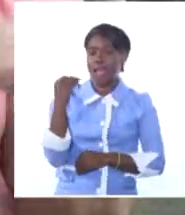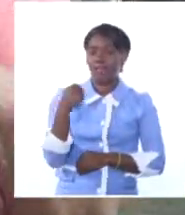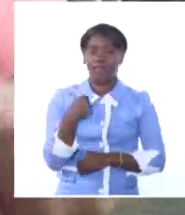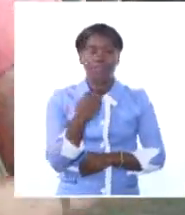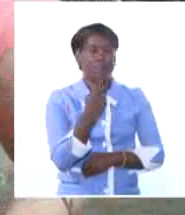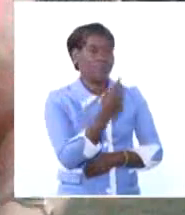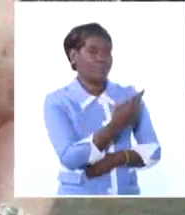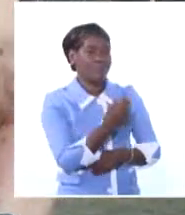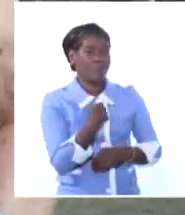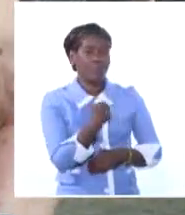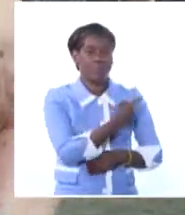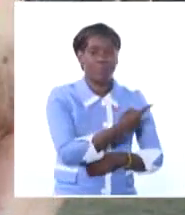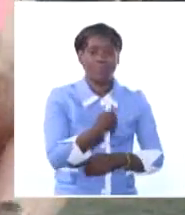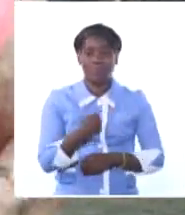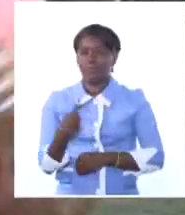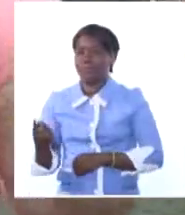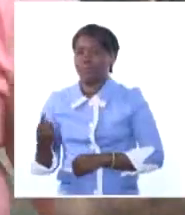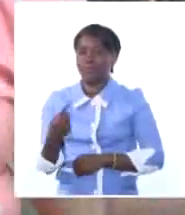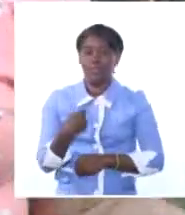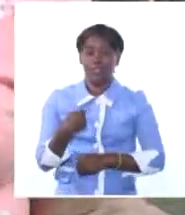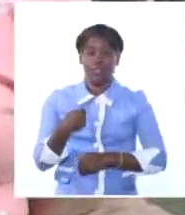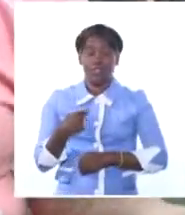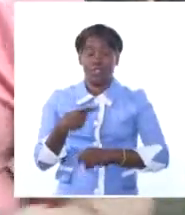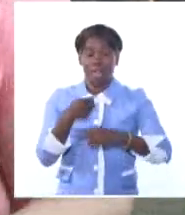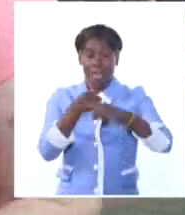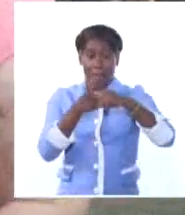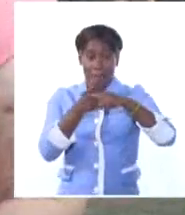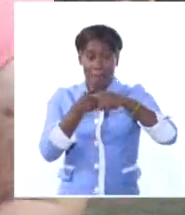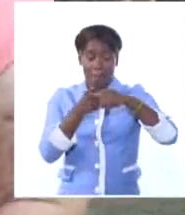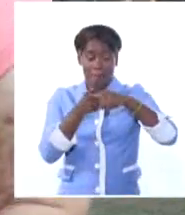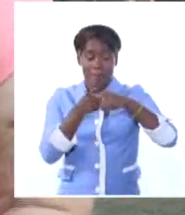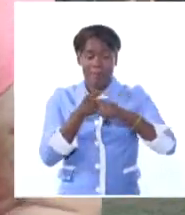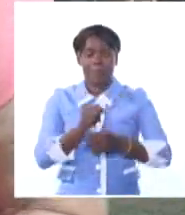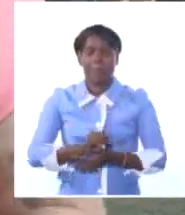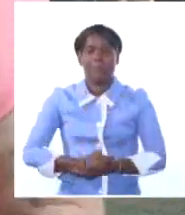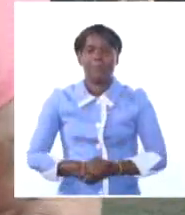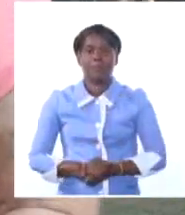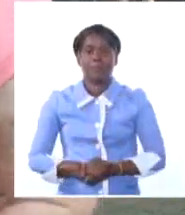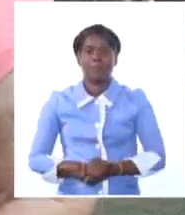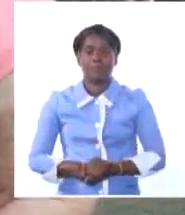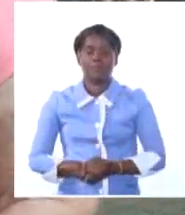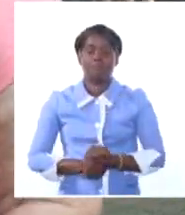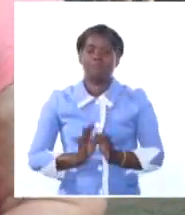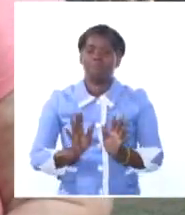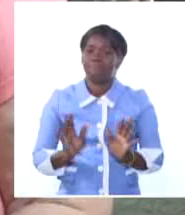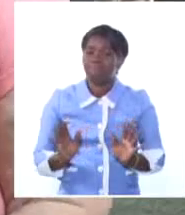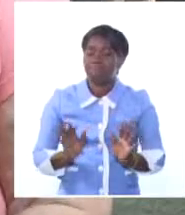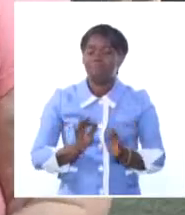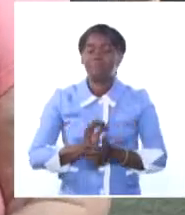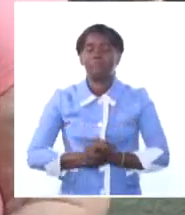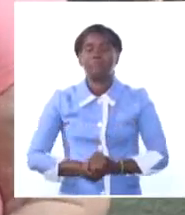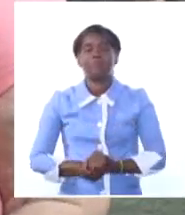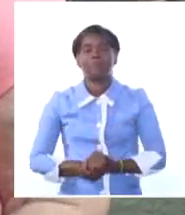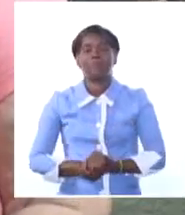Me decían cosas a mí para que yo se las dijera al otro. Con esto no quiero decir